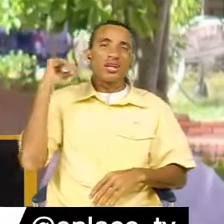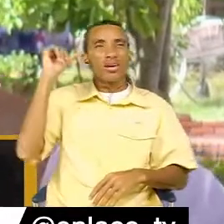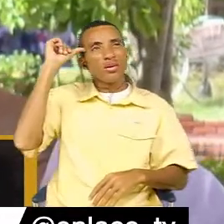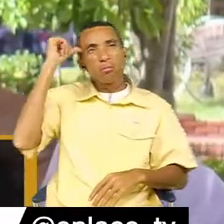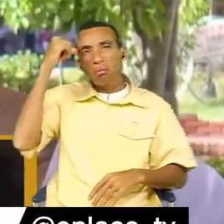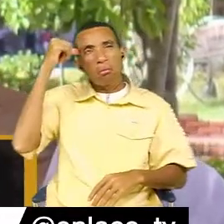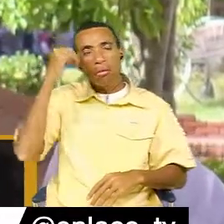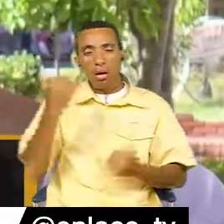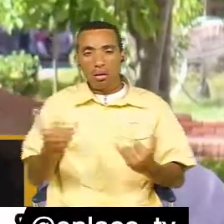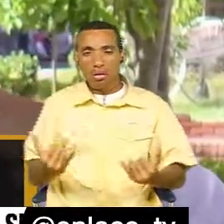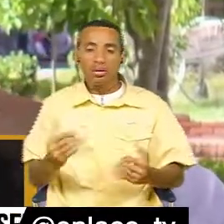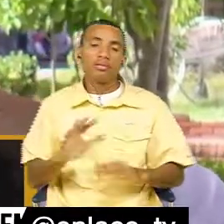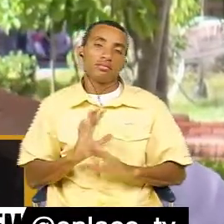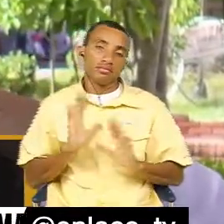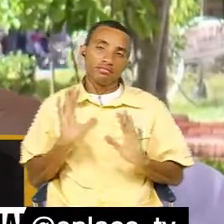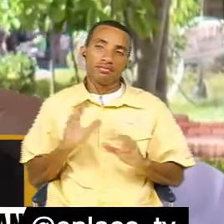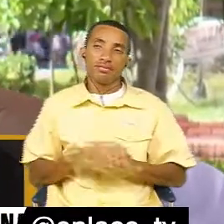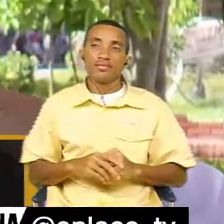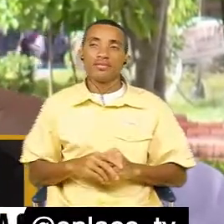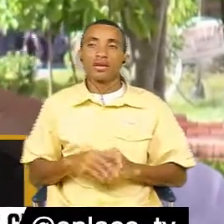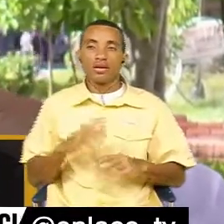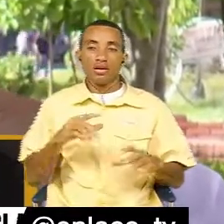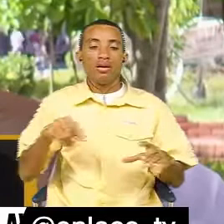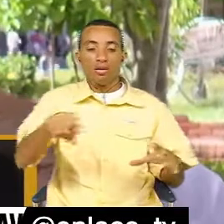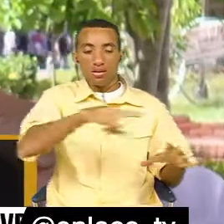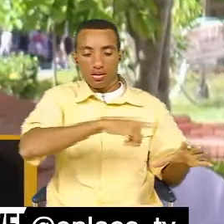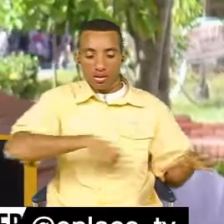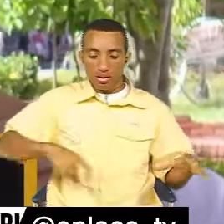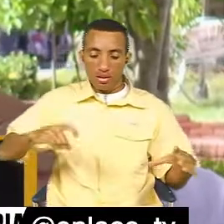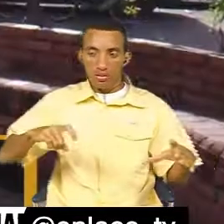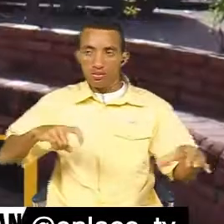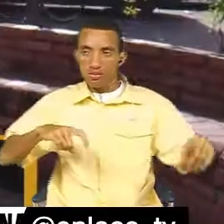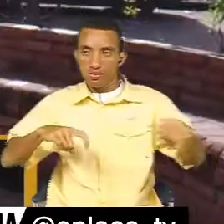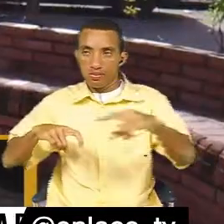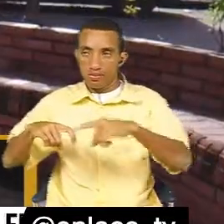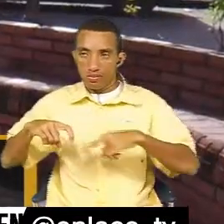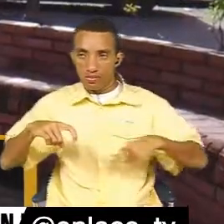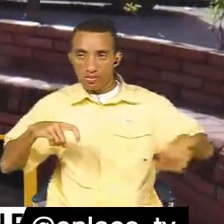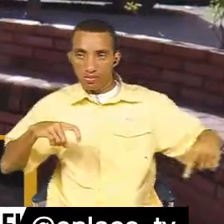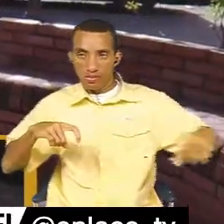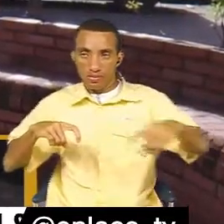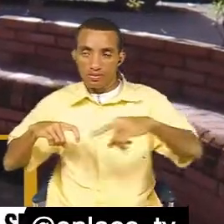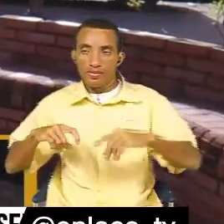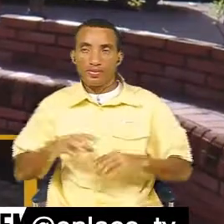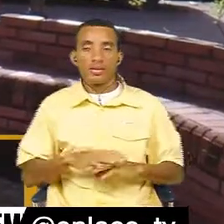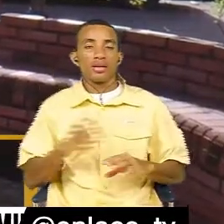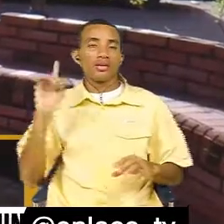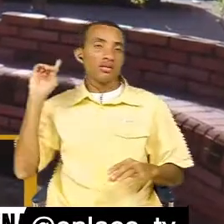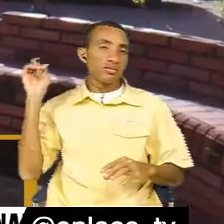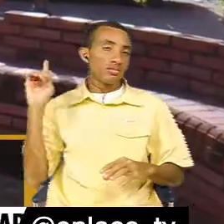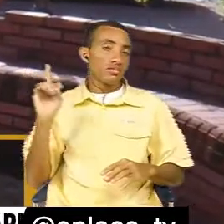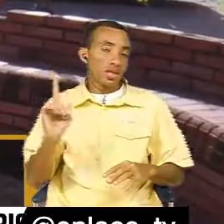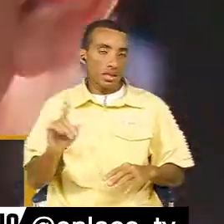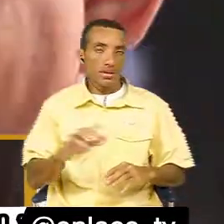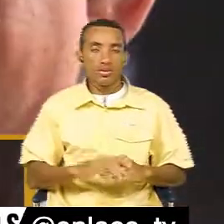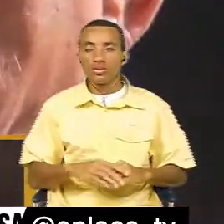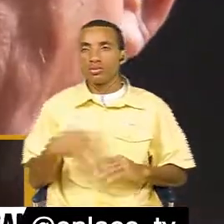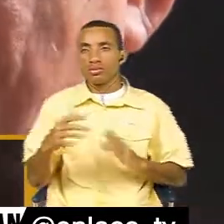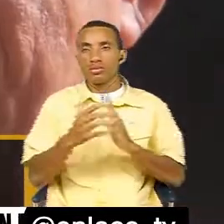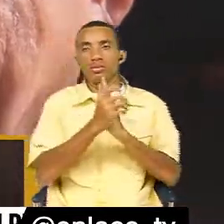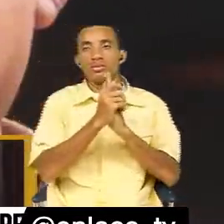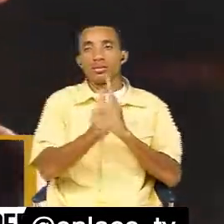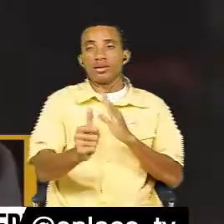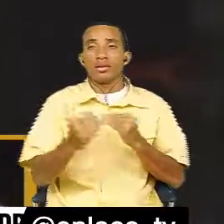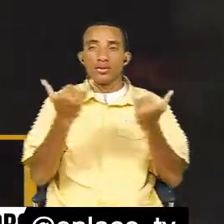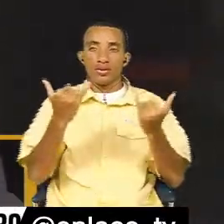pero yo conservo el LP todavía y por ahí hay varios que tienen todavía el LP. A pesar del tiempo transcurrido, su talento dejó historia y es por